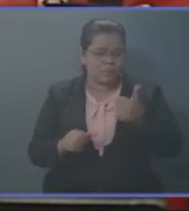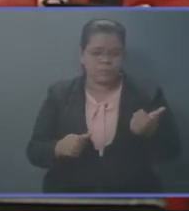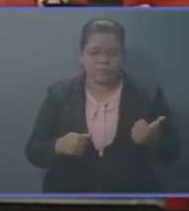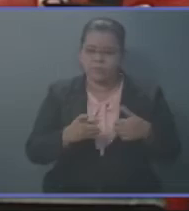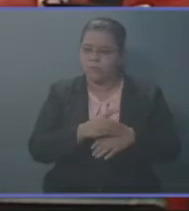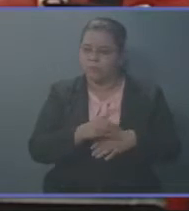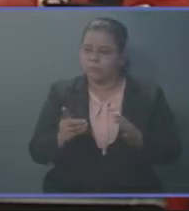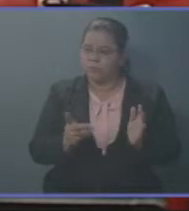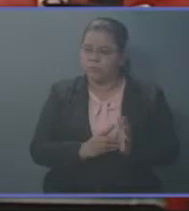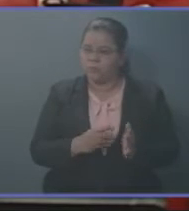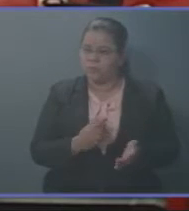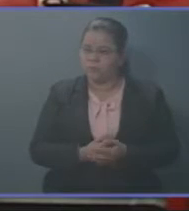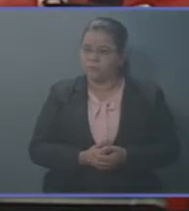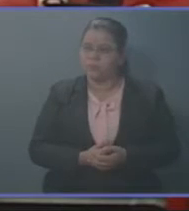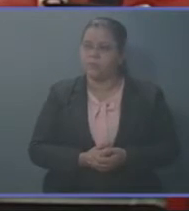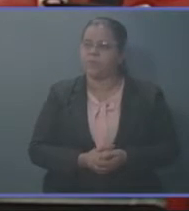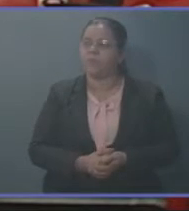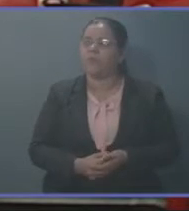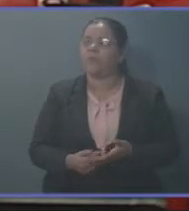mejorar